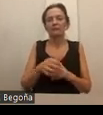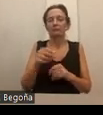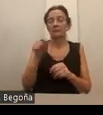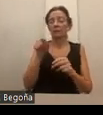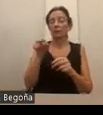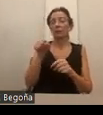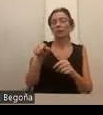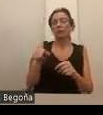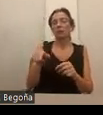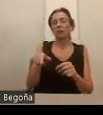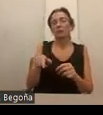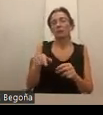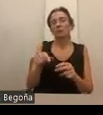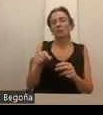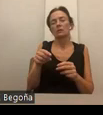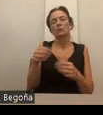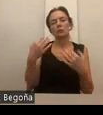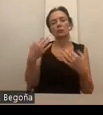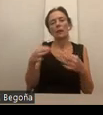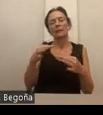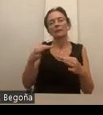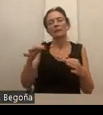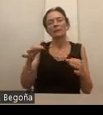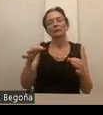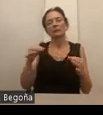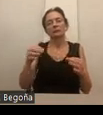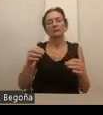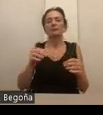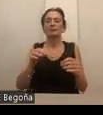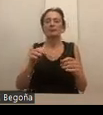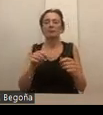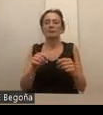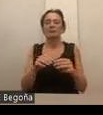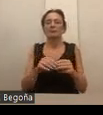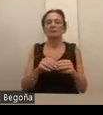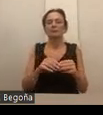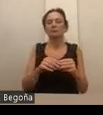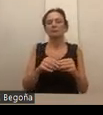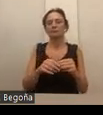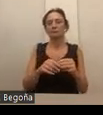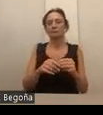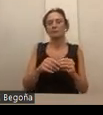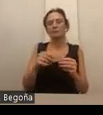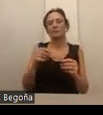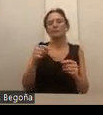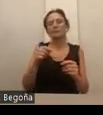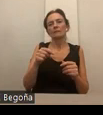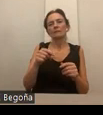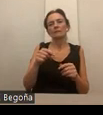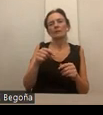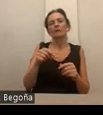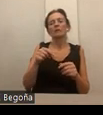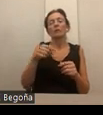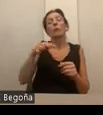insulina. Sí, normalmente, o sea, es probable, no te lo puedo asegurar al 100%, pero es probable que acabes necesitando